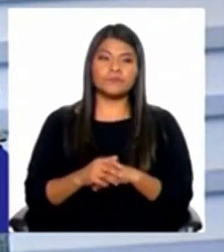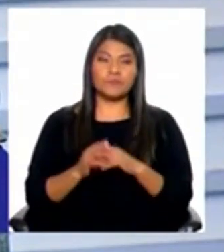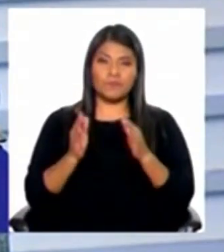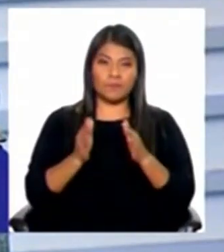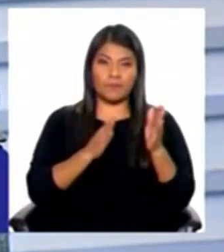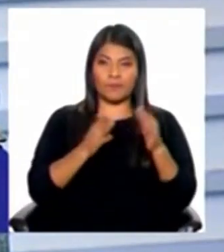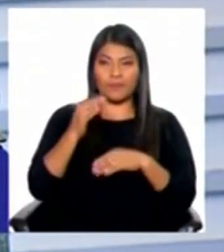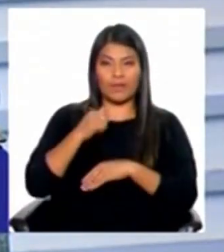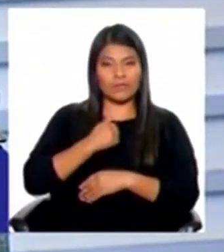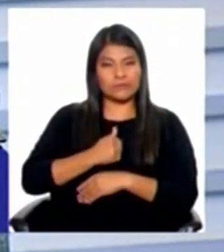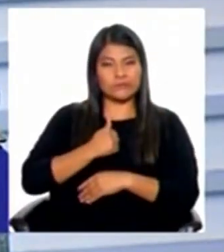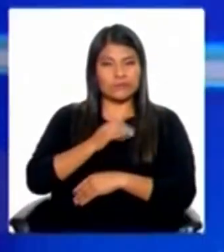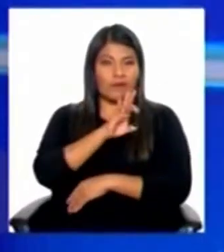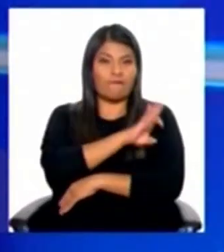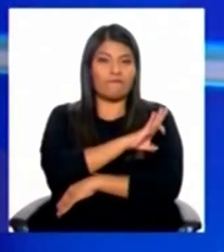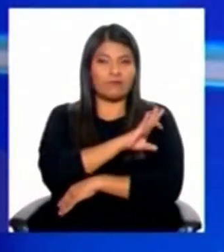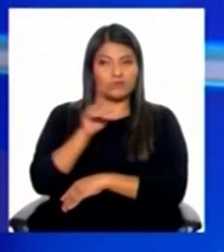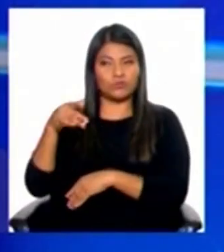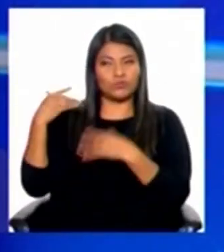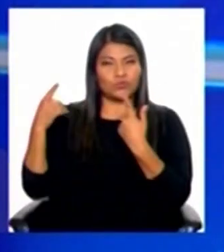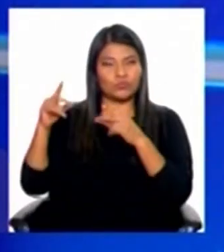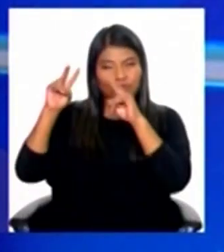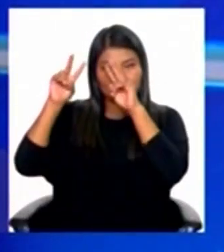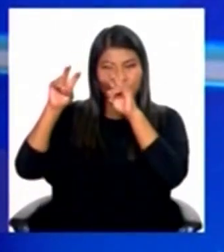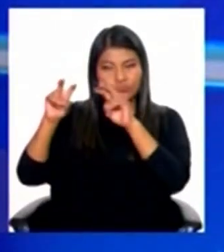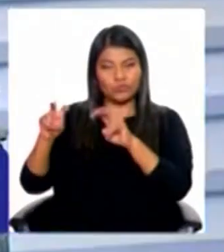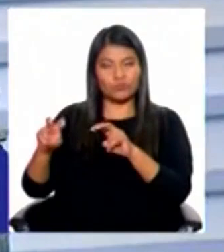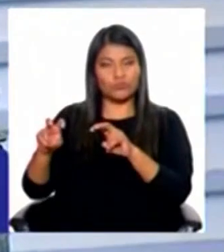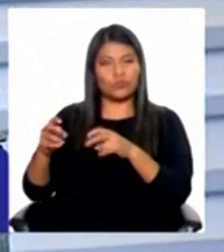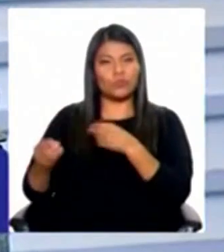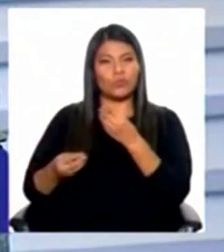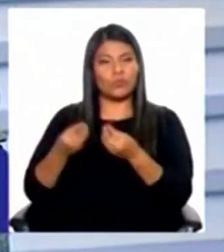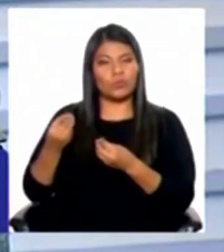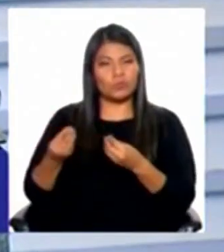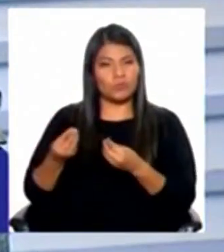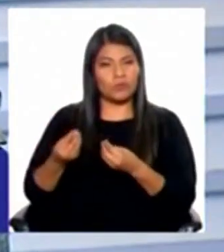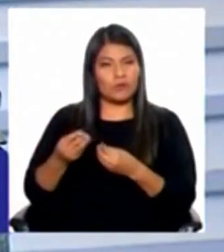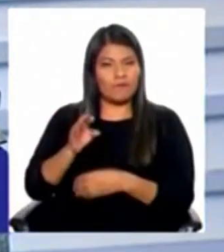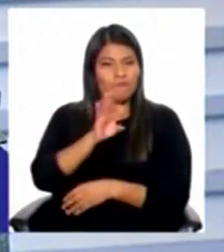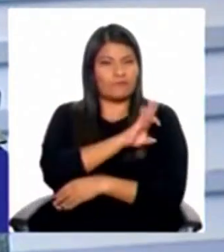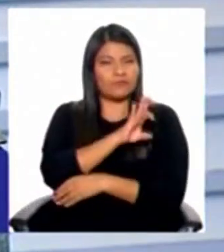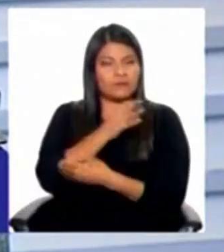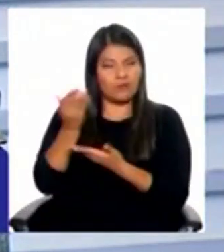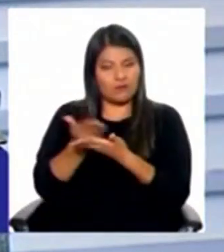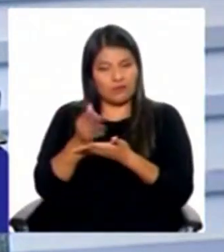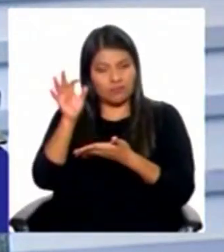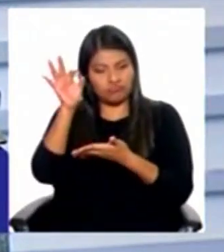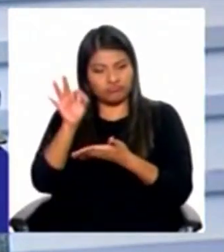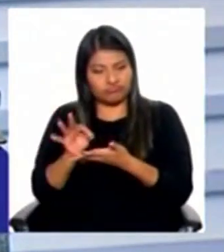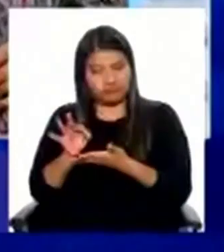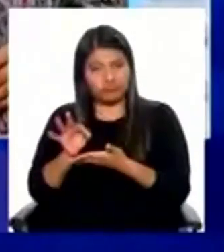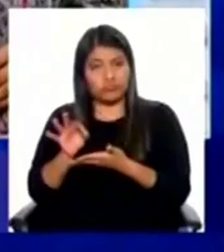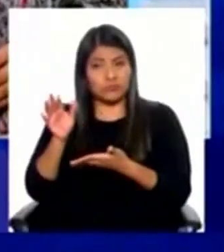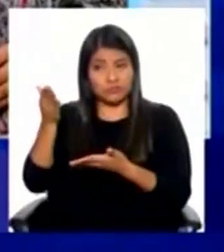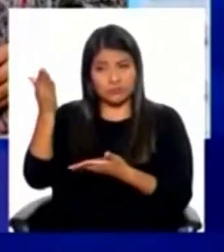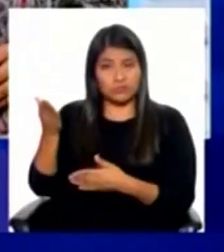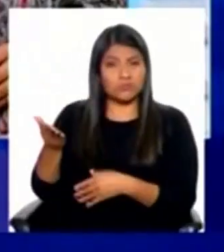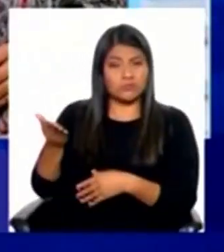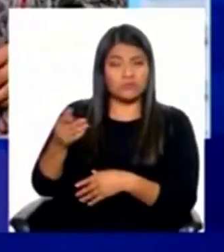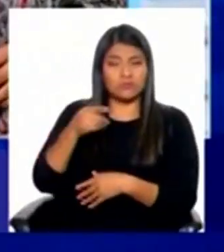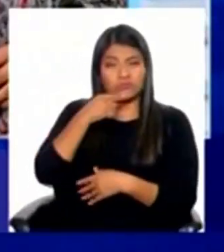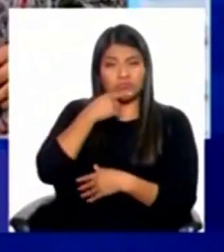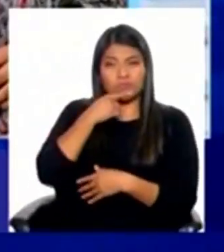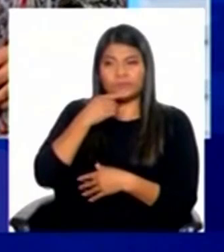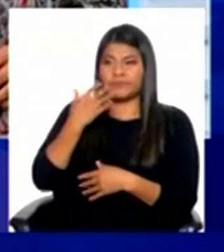pues la fiscalía no fue muy prolija, ¿no?, en esta situación. Ahora, ¿cómo entendemos esto, considerando que esta señora, esta persona,